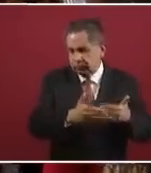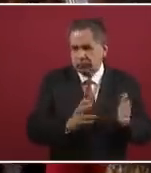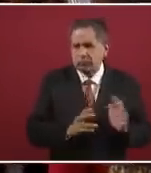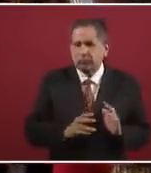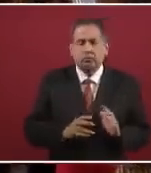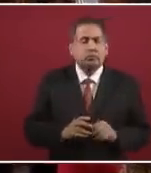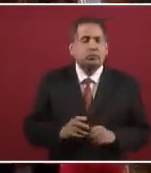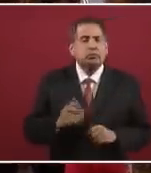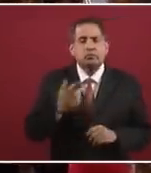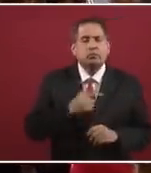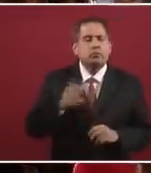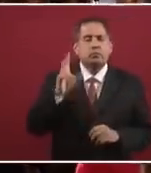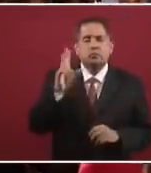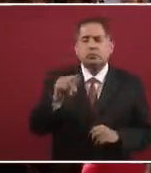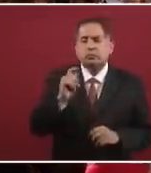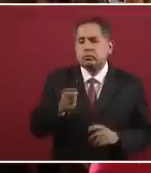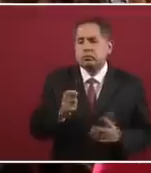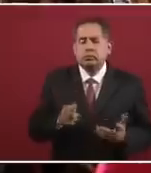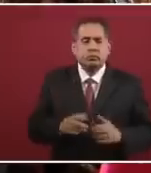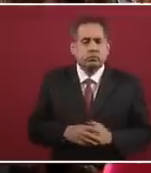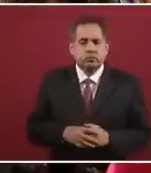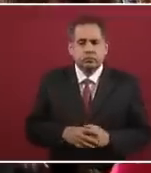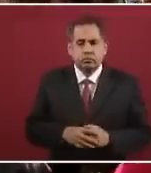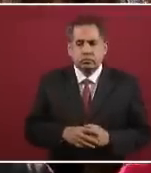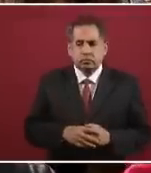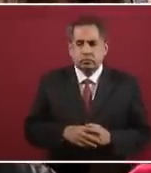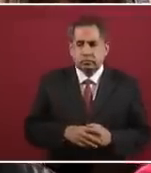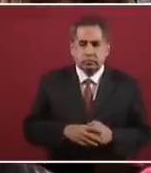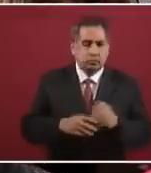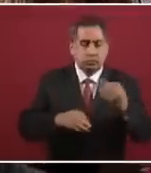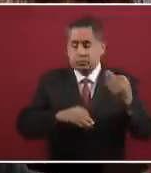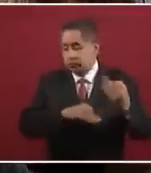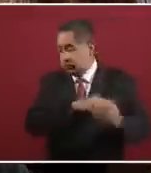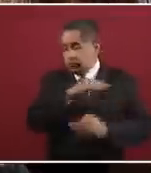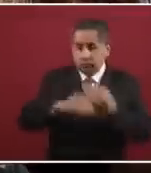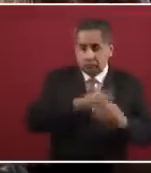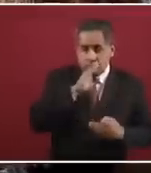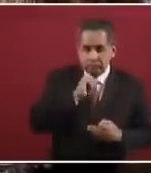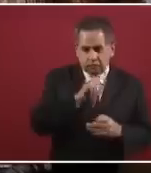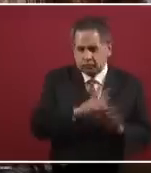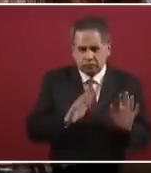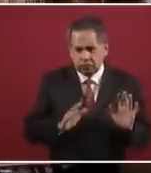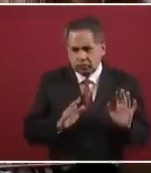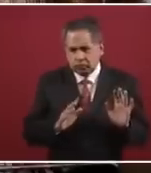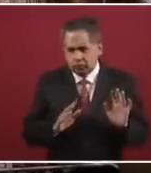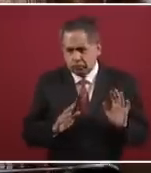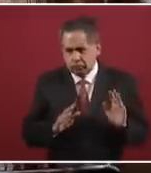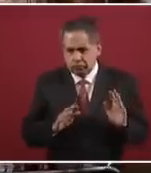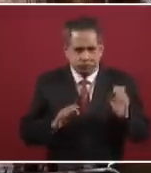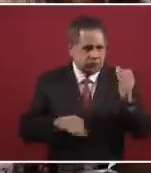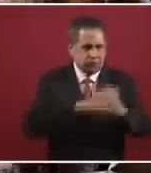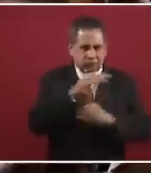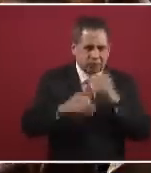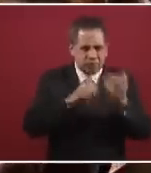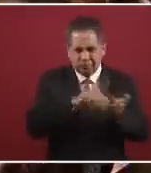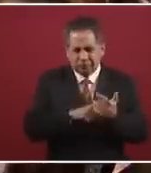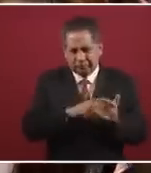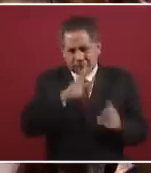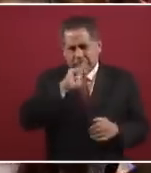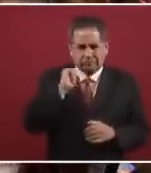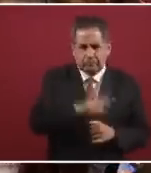no todos no se puede generalizar de que el poder judicial está podrido